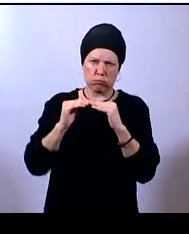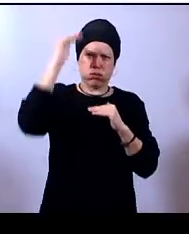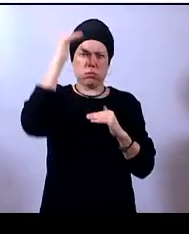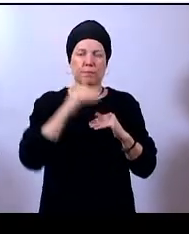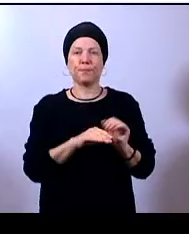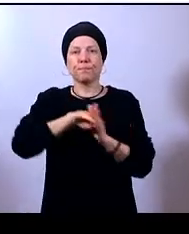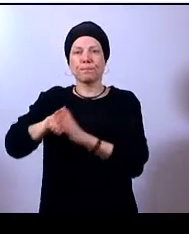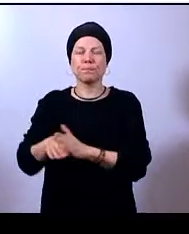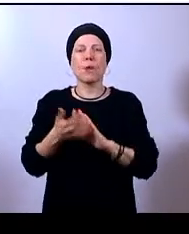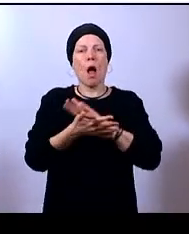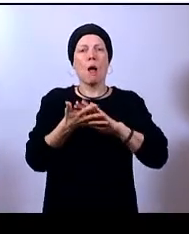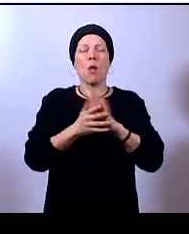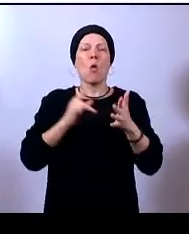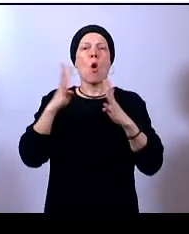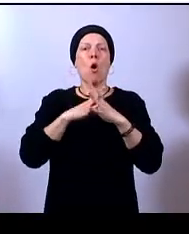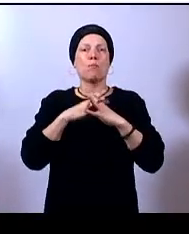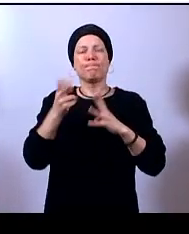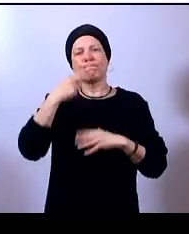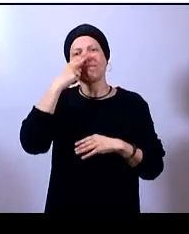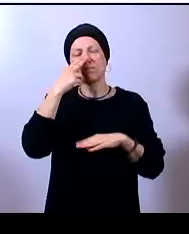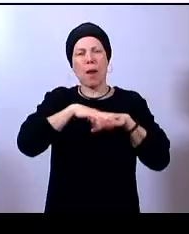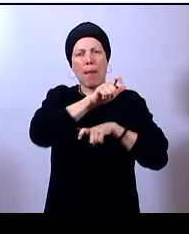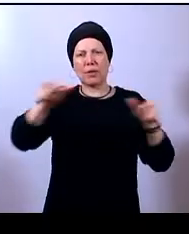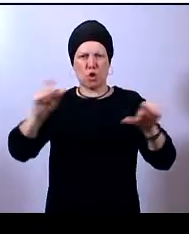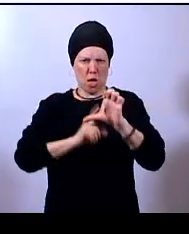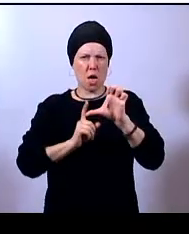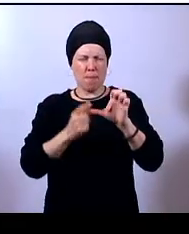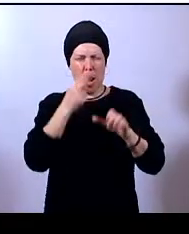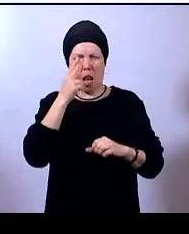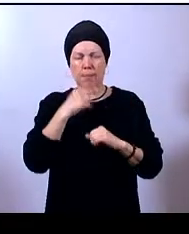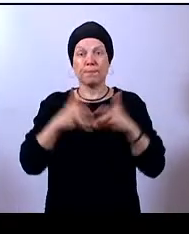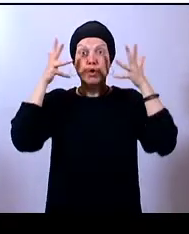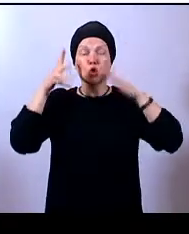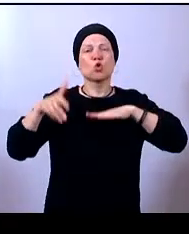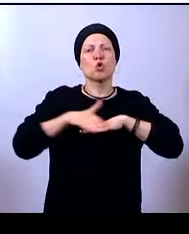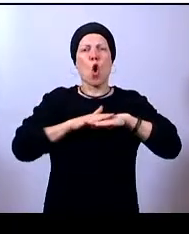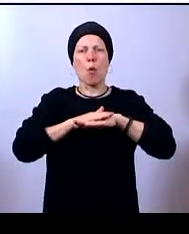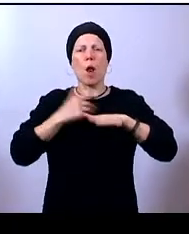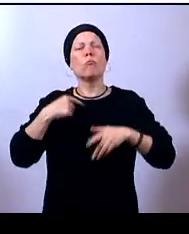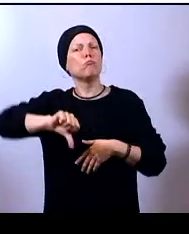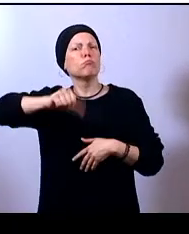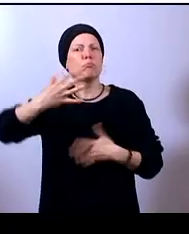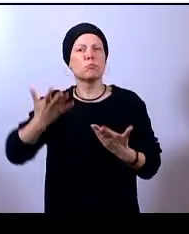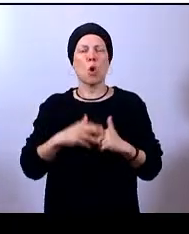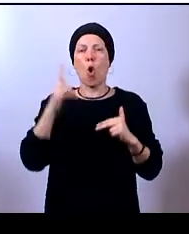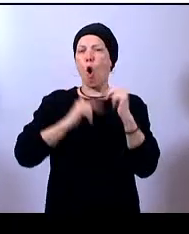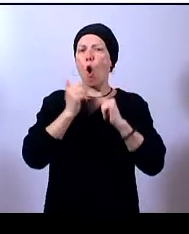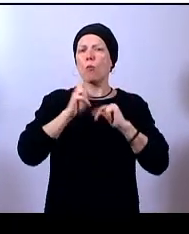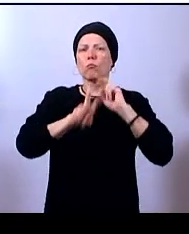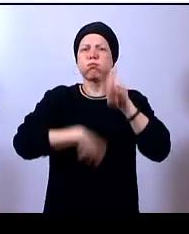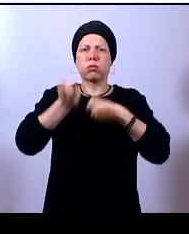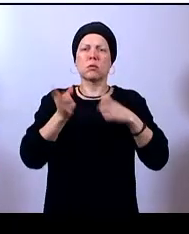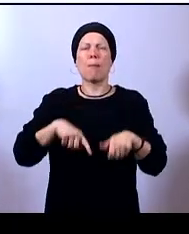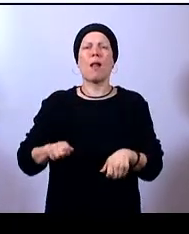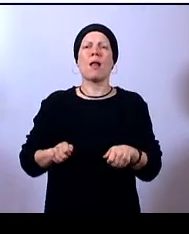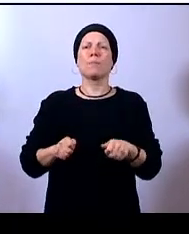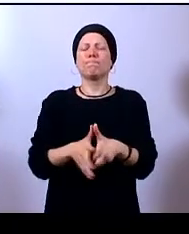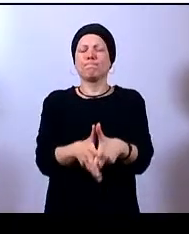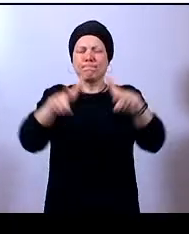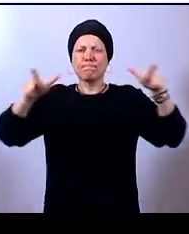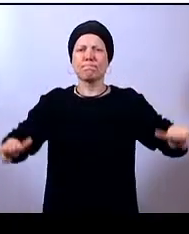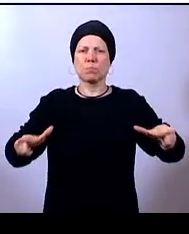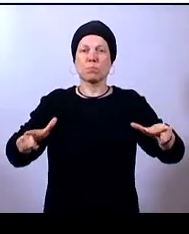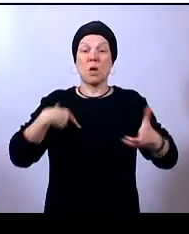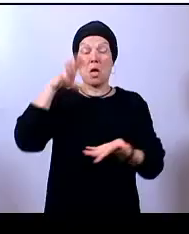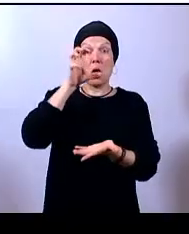Y seguimos hablando de infraestructura de interés para los extremeños. El Consejo de Gobierno ha aprobado las obras de reforma y ampliación del Centro de